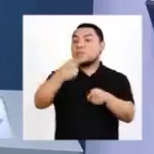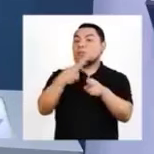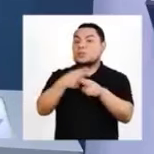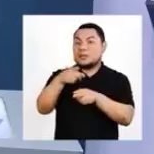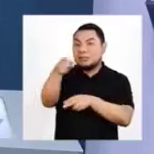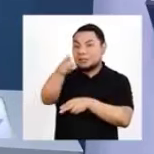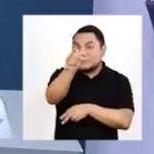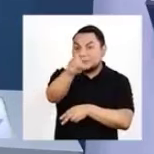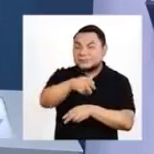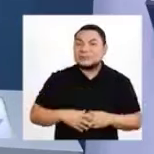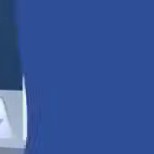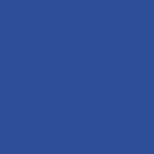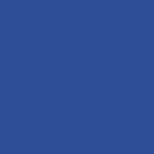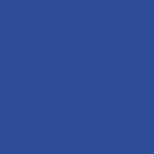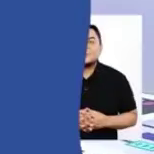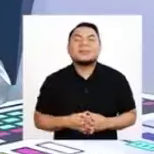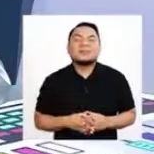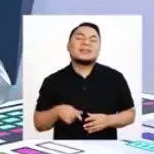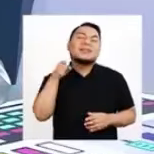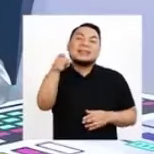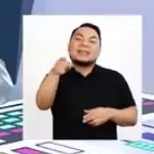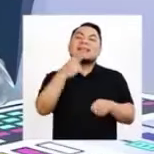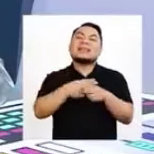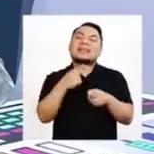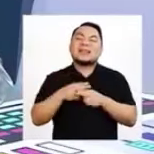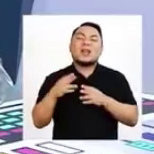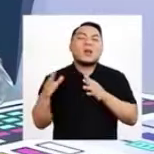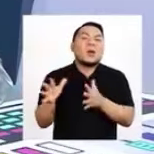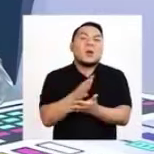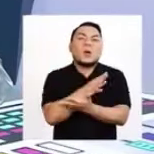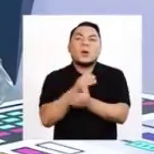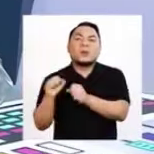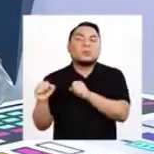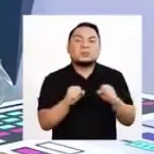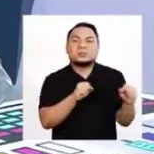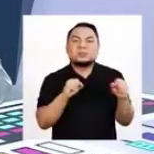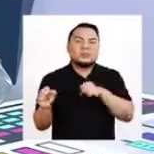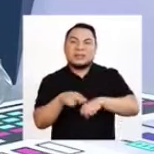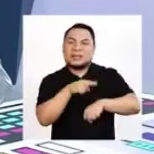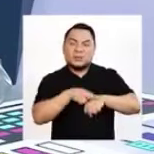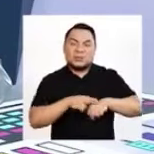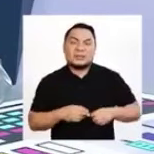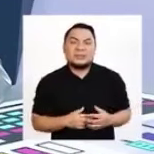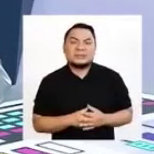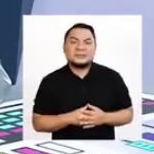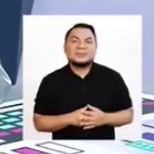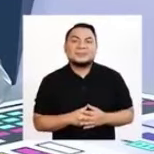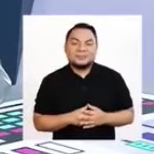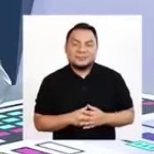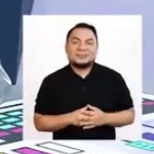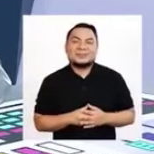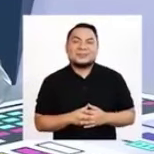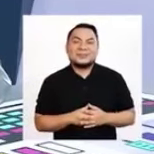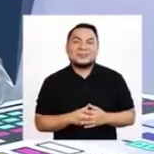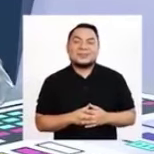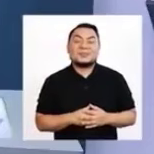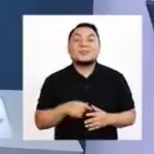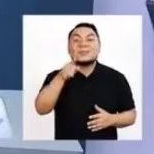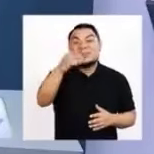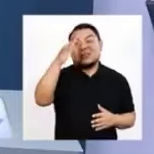¿Saben cómo se llama eso? Se les llama desastres naturales.